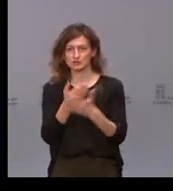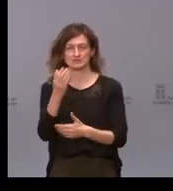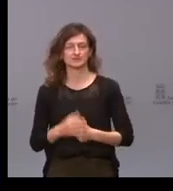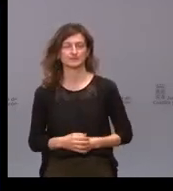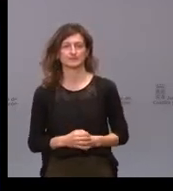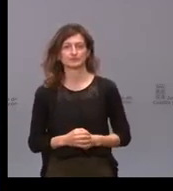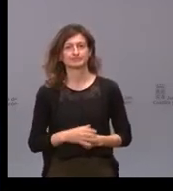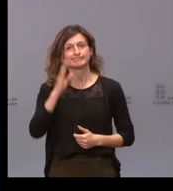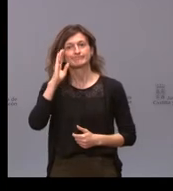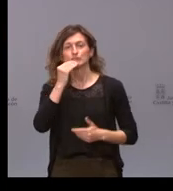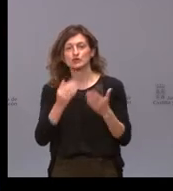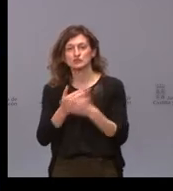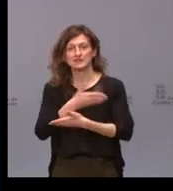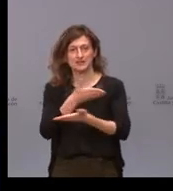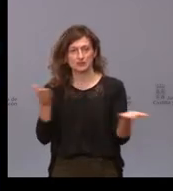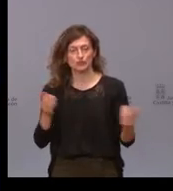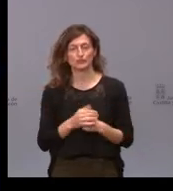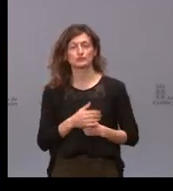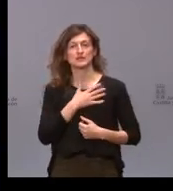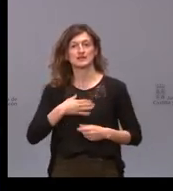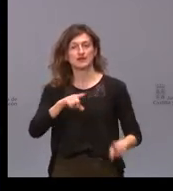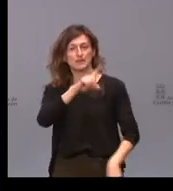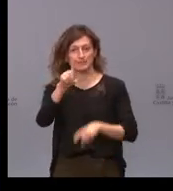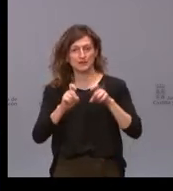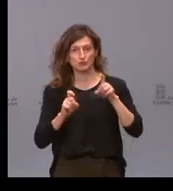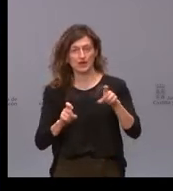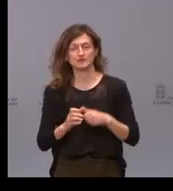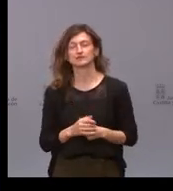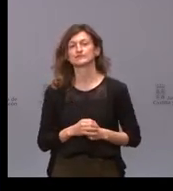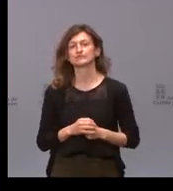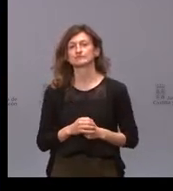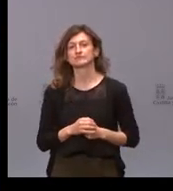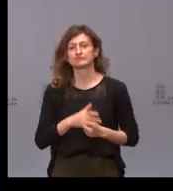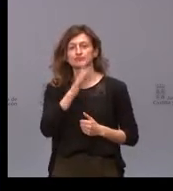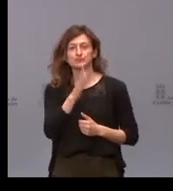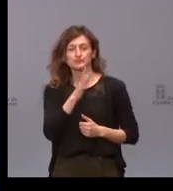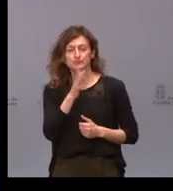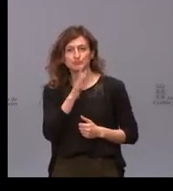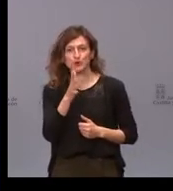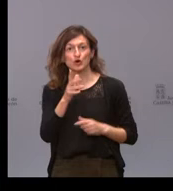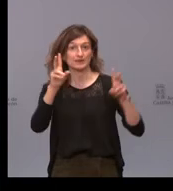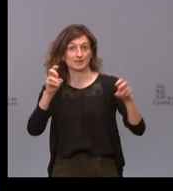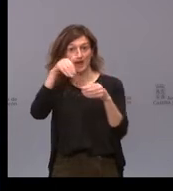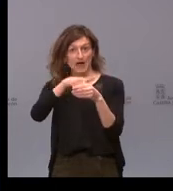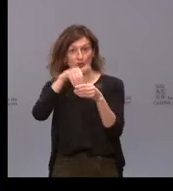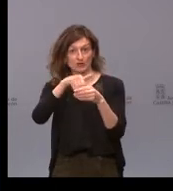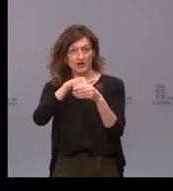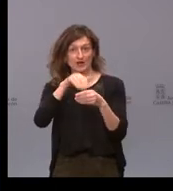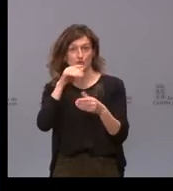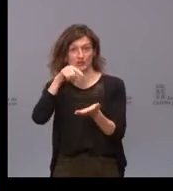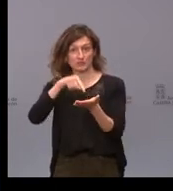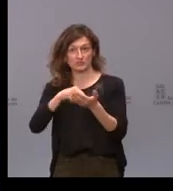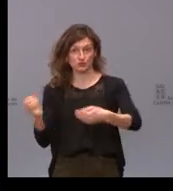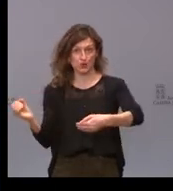hola buenos días a todos quería preguntar teniendo en cuenta lo que se va a ahorrar del ingreso de este impuesto